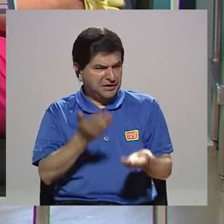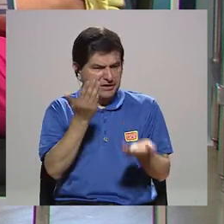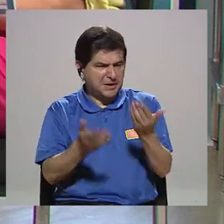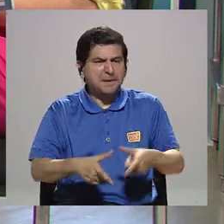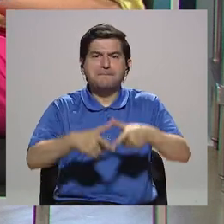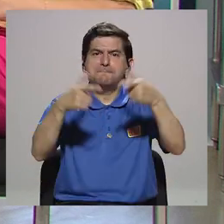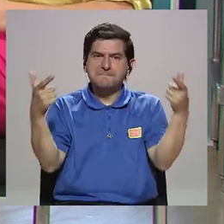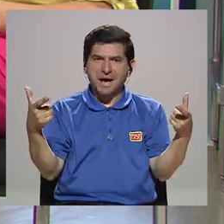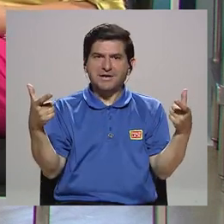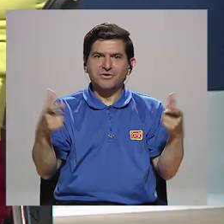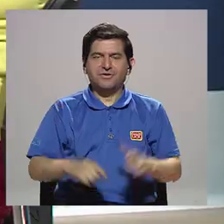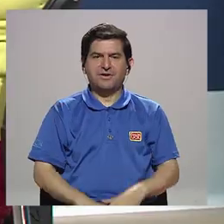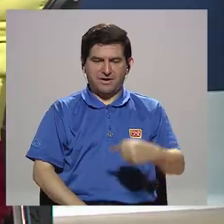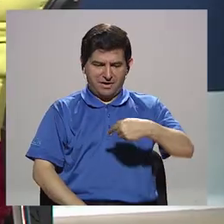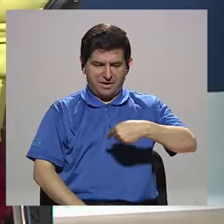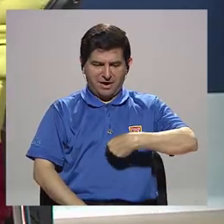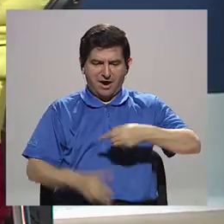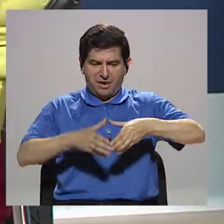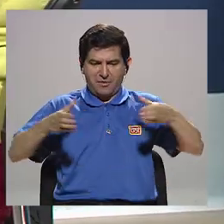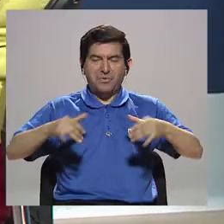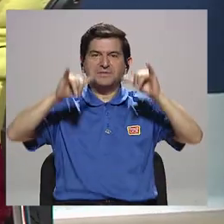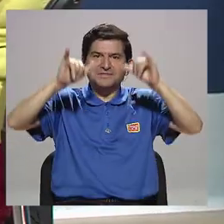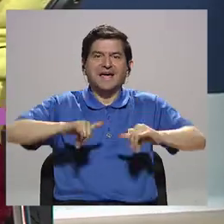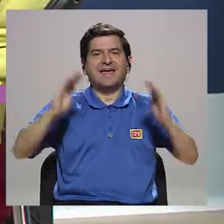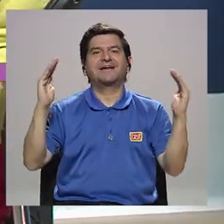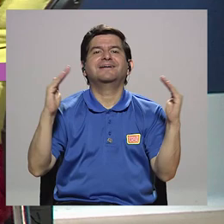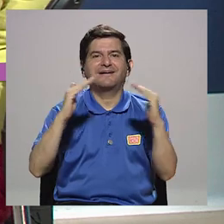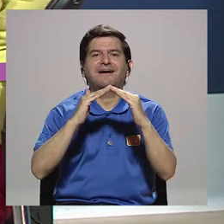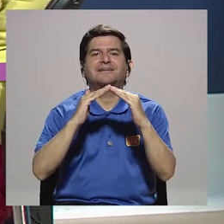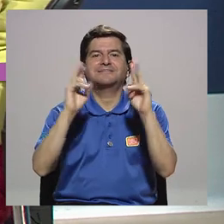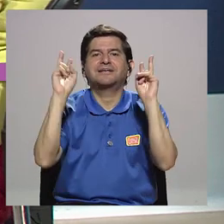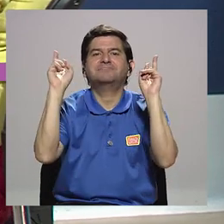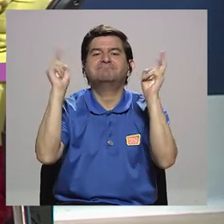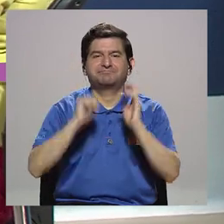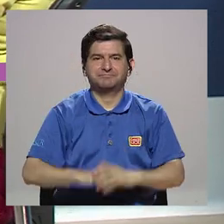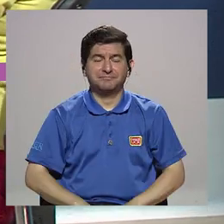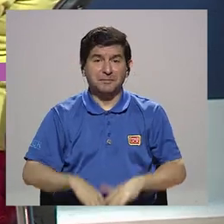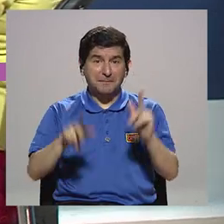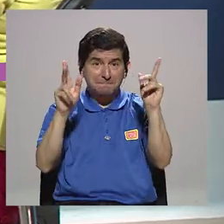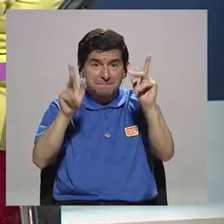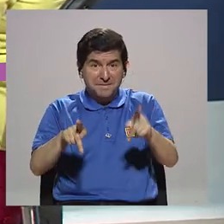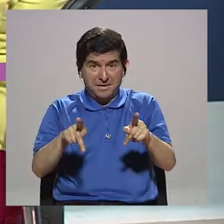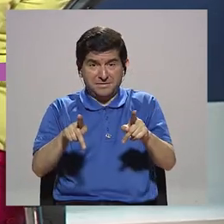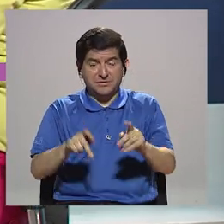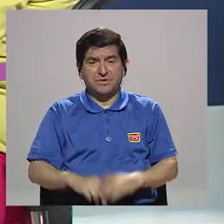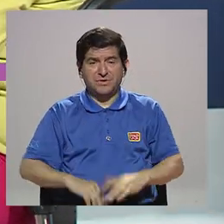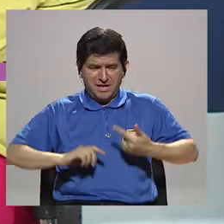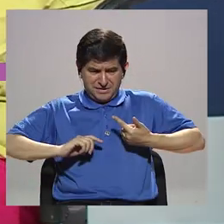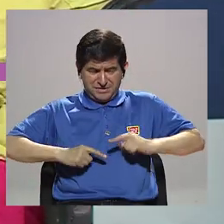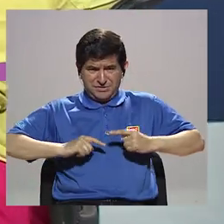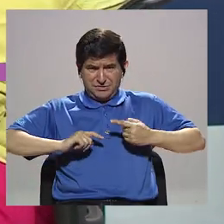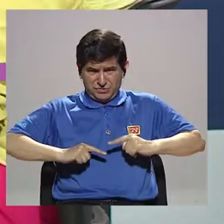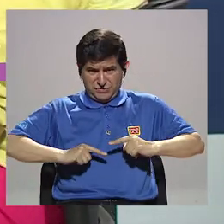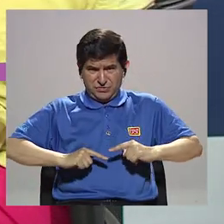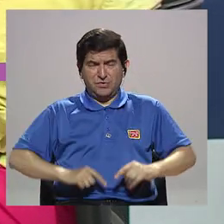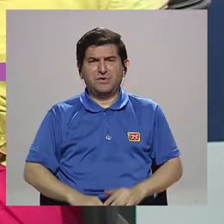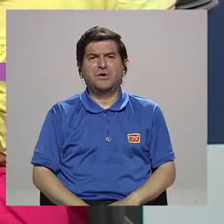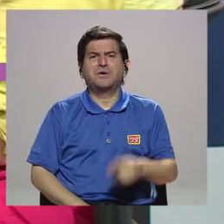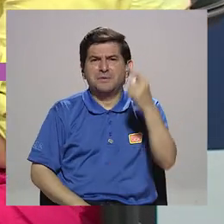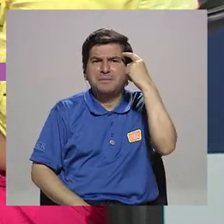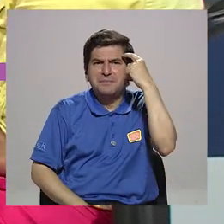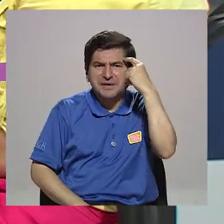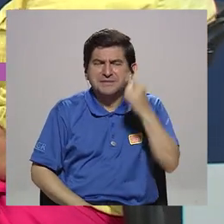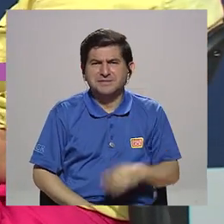atrevería a decir que la mayoría de las gastritis se quedan en la casa. Ok. La gente, porque el dolor de la gastritis, estamos